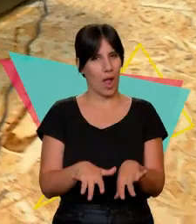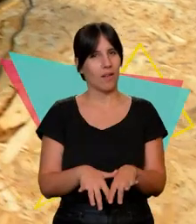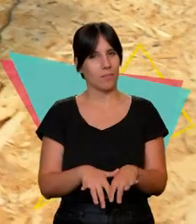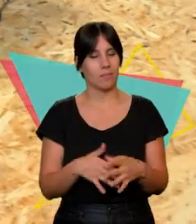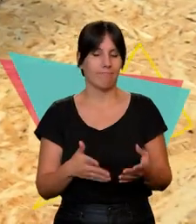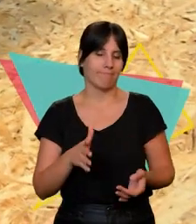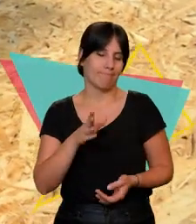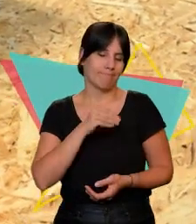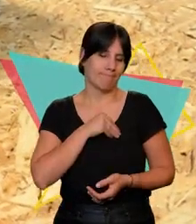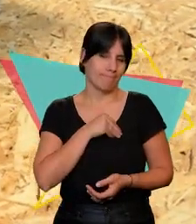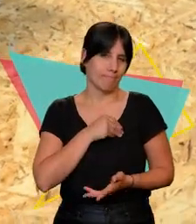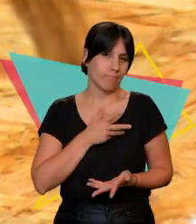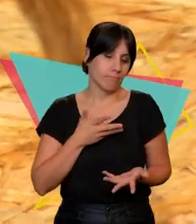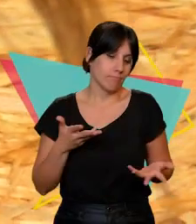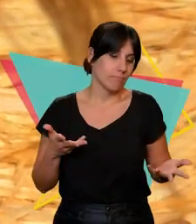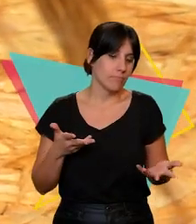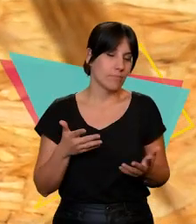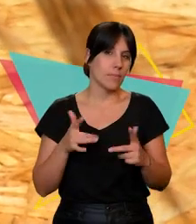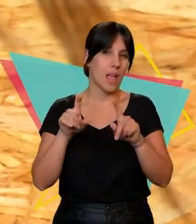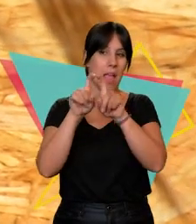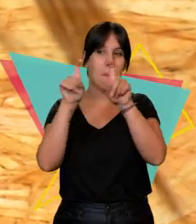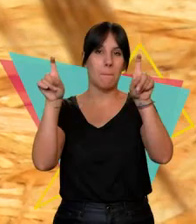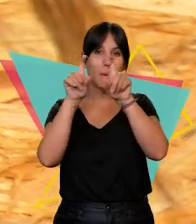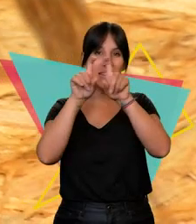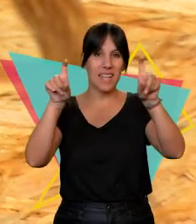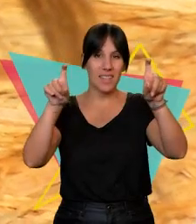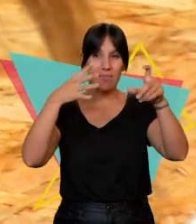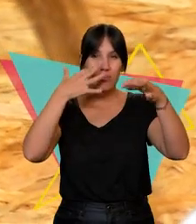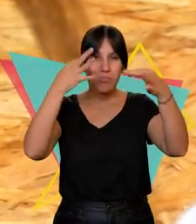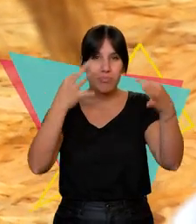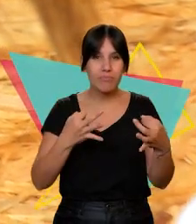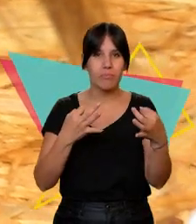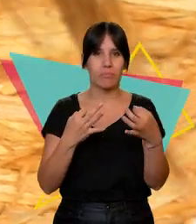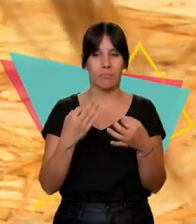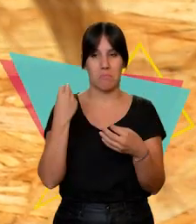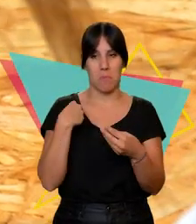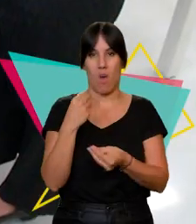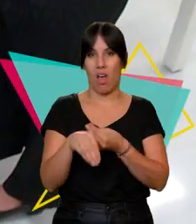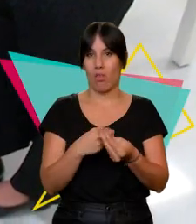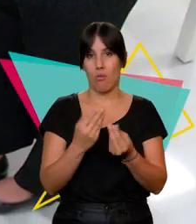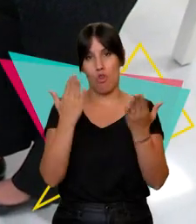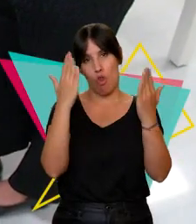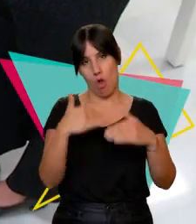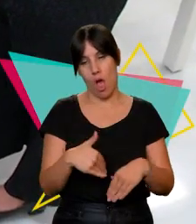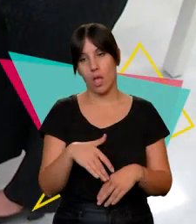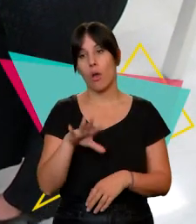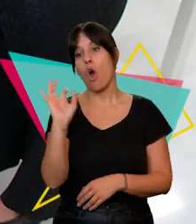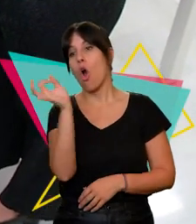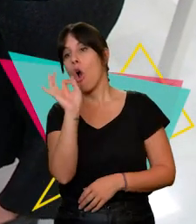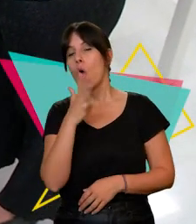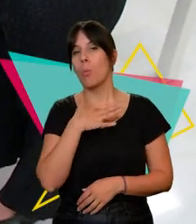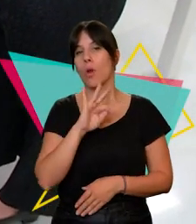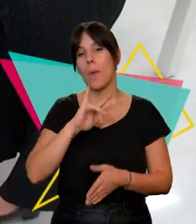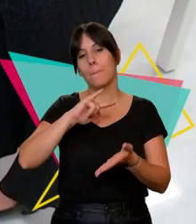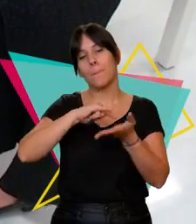Y desgraciadamente por empresas, no existen empresas que solo se dediquen a esto, o a lo mejor hay